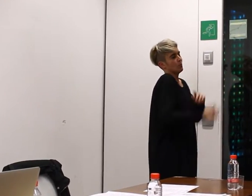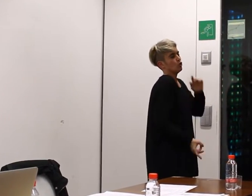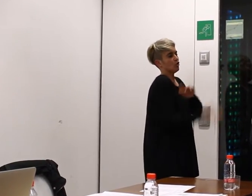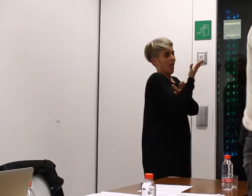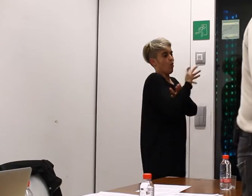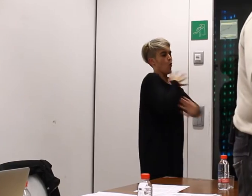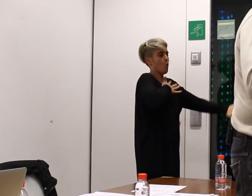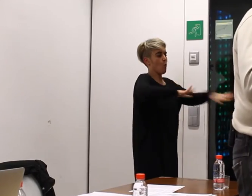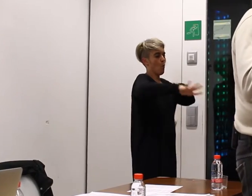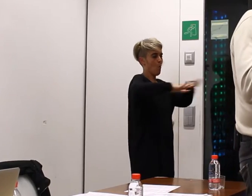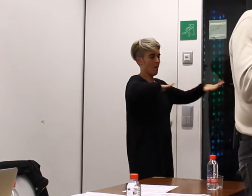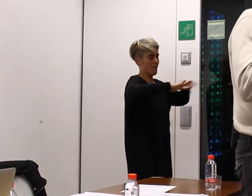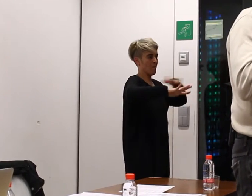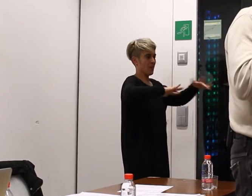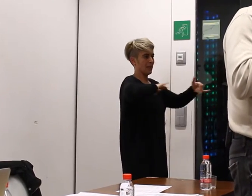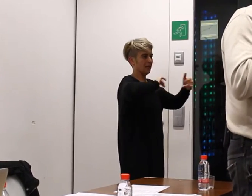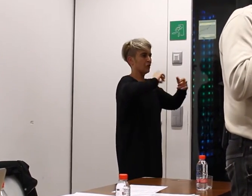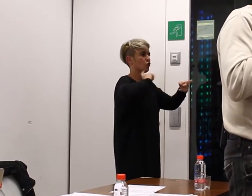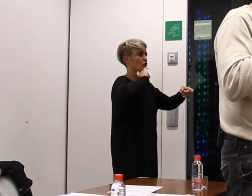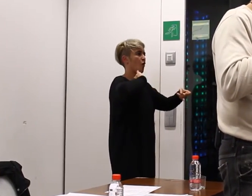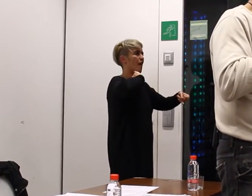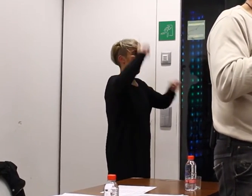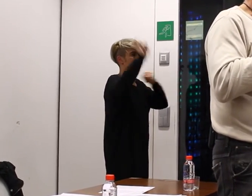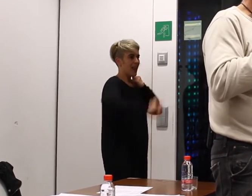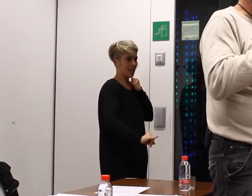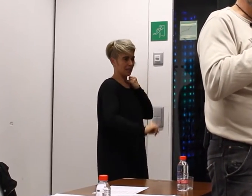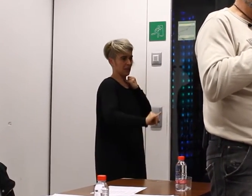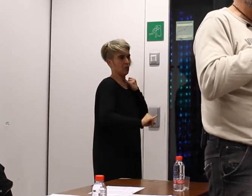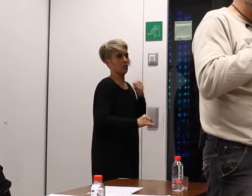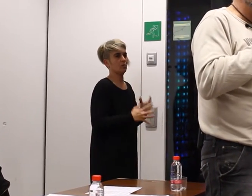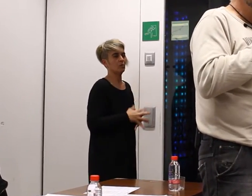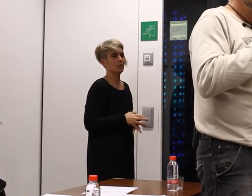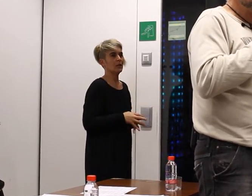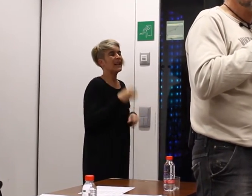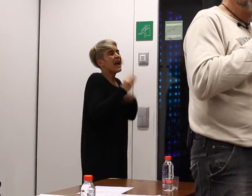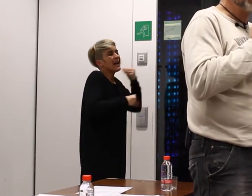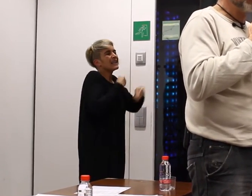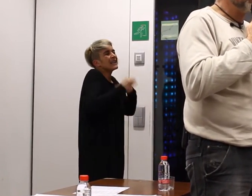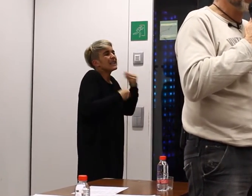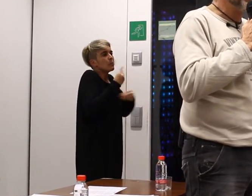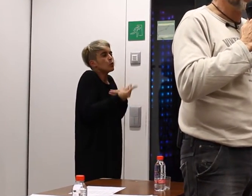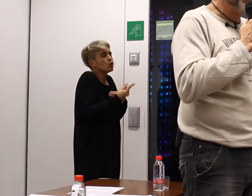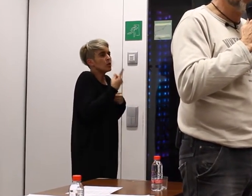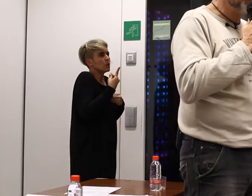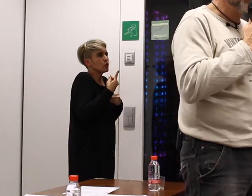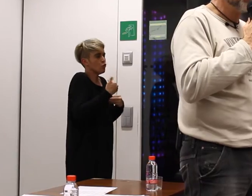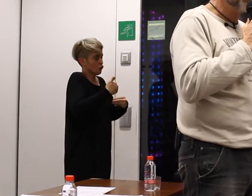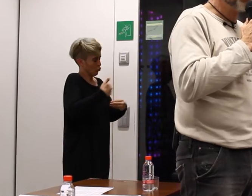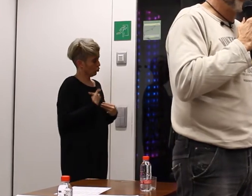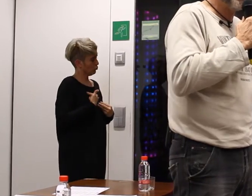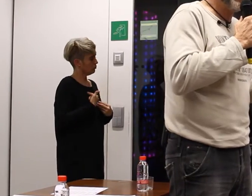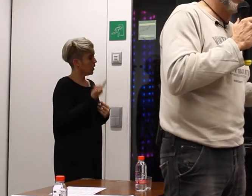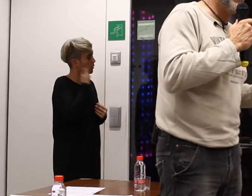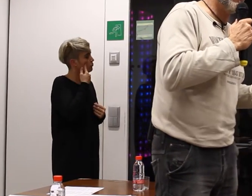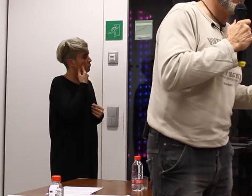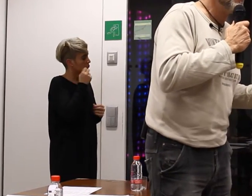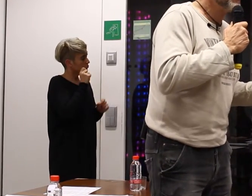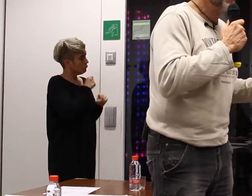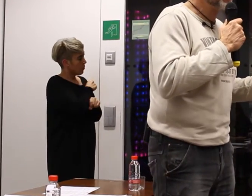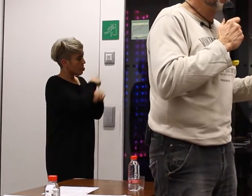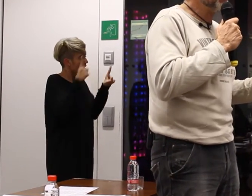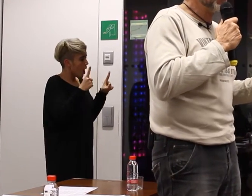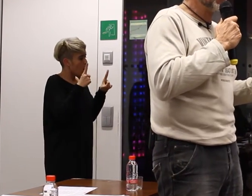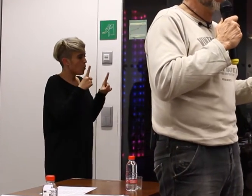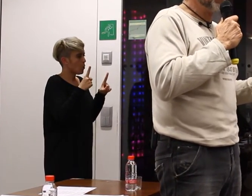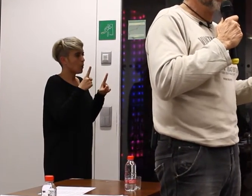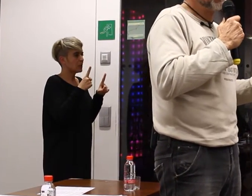¿Qué hemos hecho? Porque si no serían solo palabras. Lo primero, darnos cuenta que comercializando no se consigue nada.